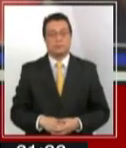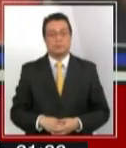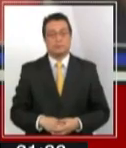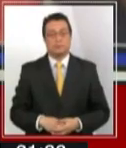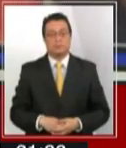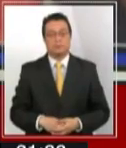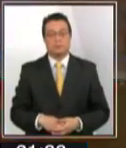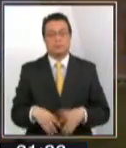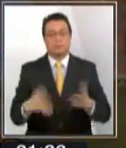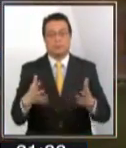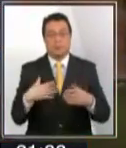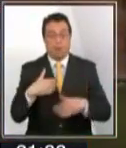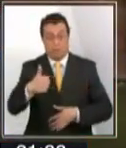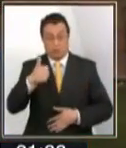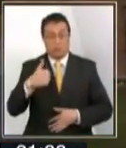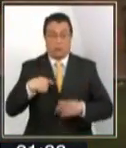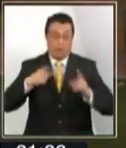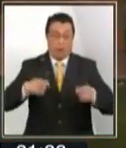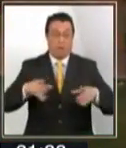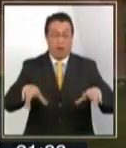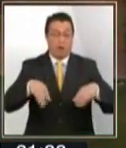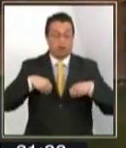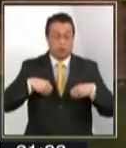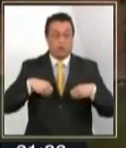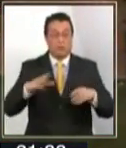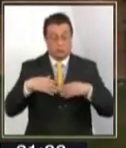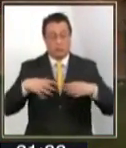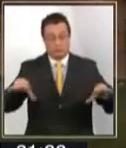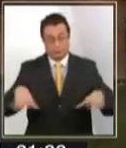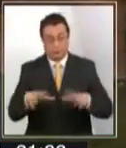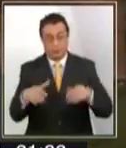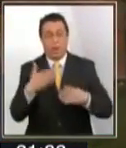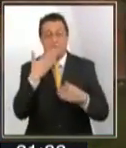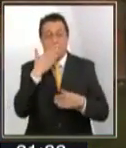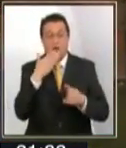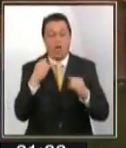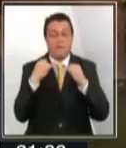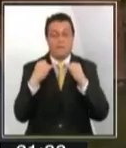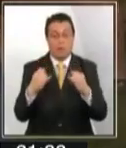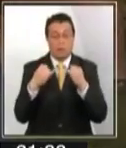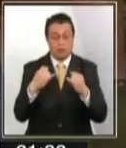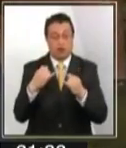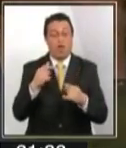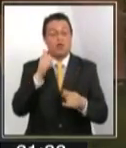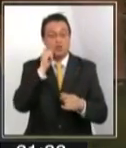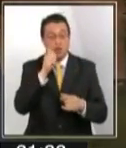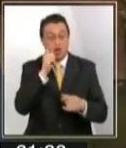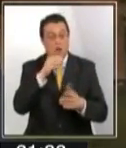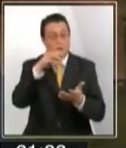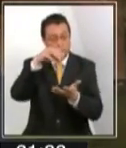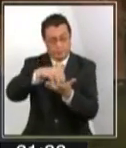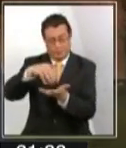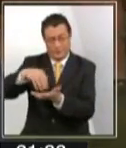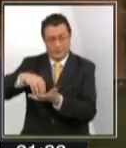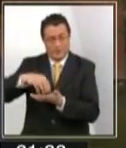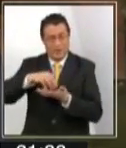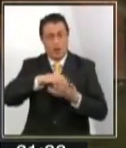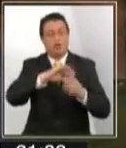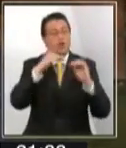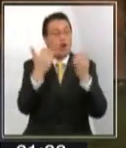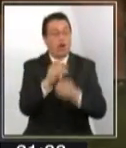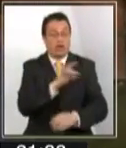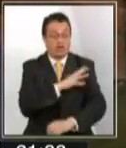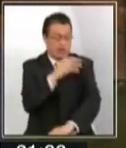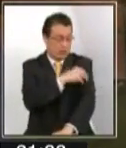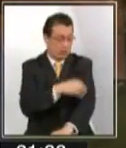La que le corresponde a cualquier director, por supuesto, ¿no? Hicimos esfuerzo por mejorar la información diaria de cada centro que existía en el país, pero el